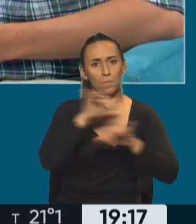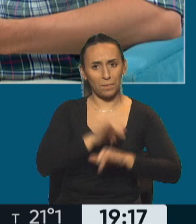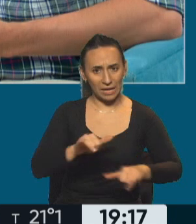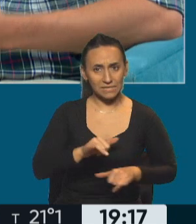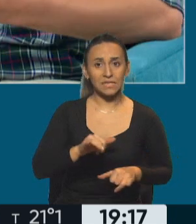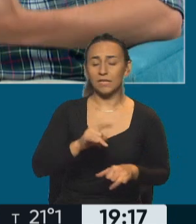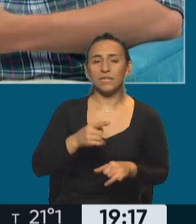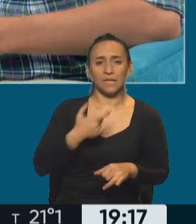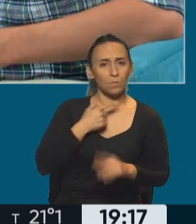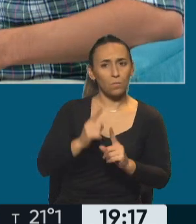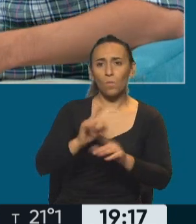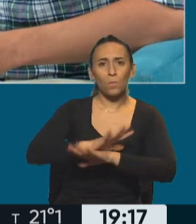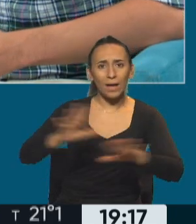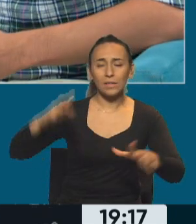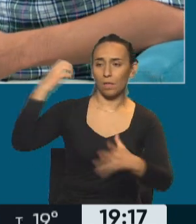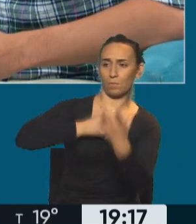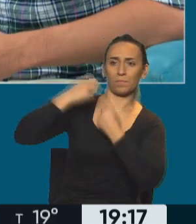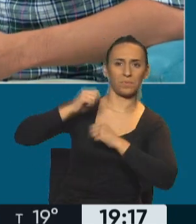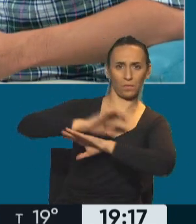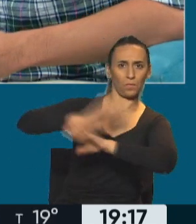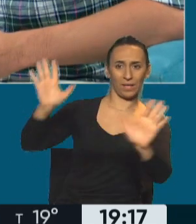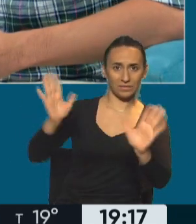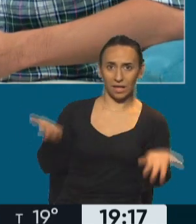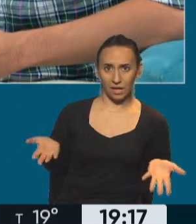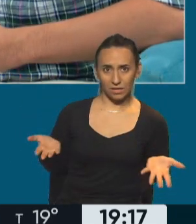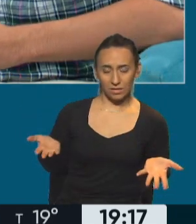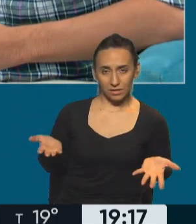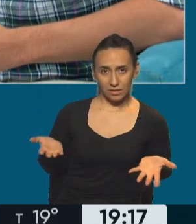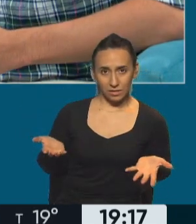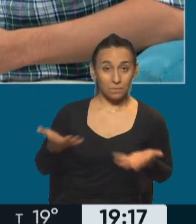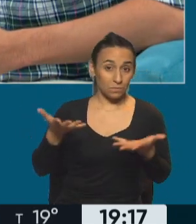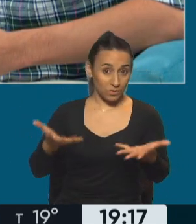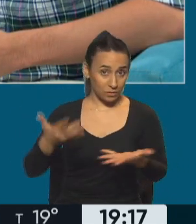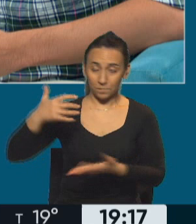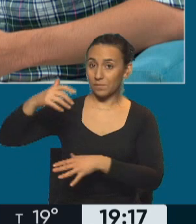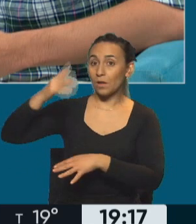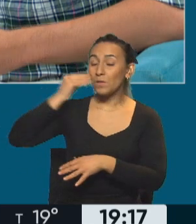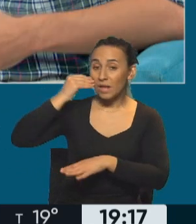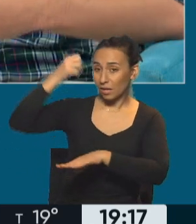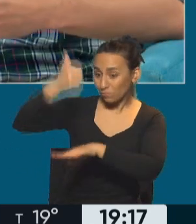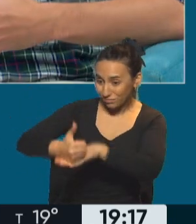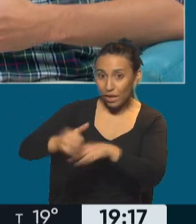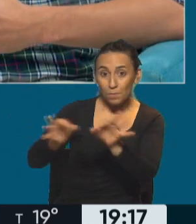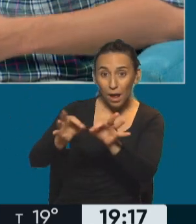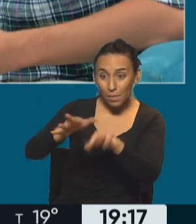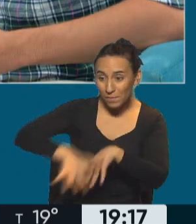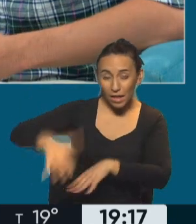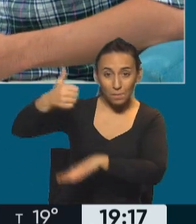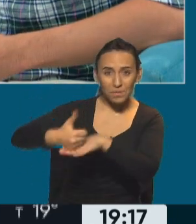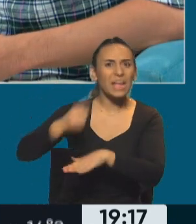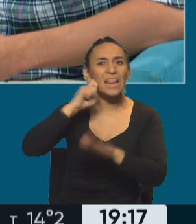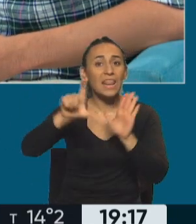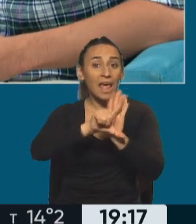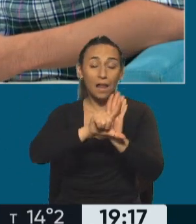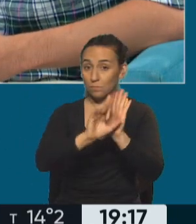consignas de descolonización, que lo vemos también encuadrado en Naciones Unidas, y por lo tanto la presencia británica en Malvinas no solamente es ilegal desde el punto de vista del